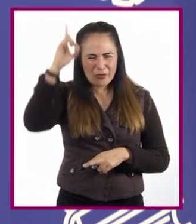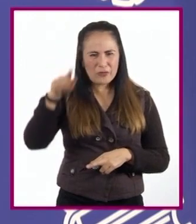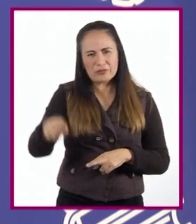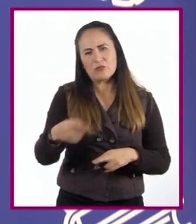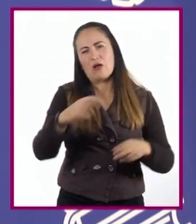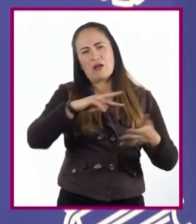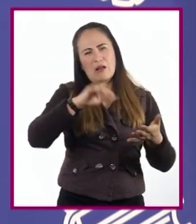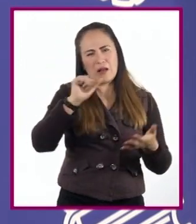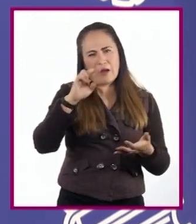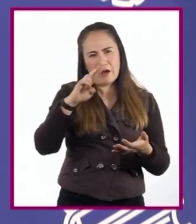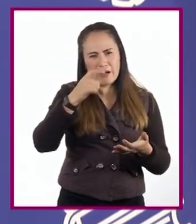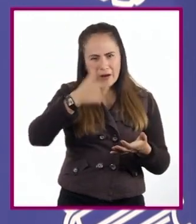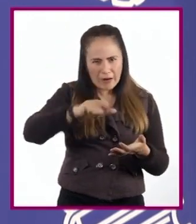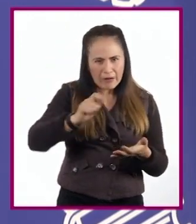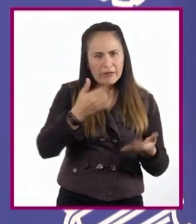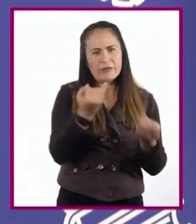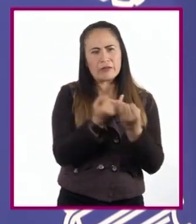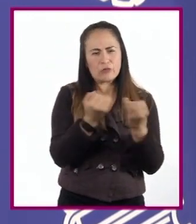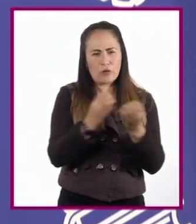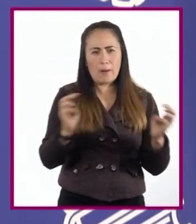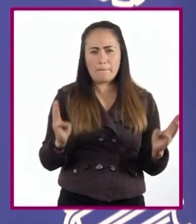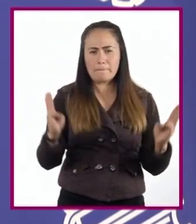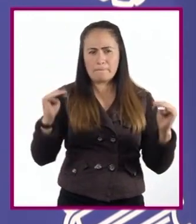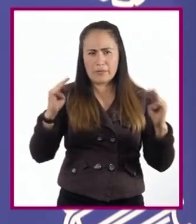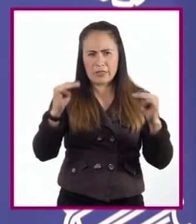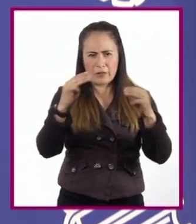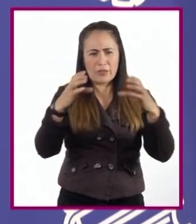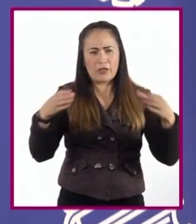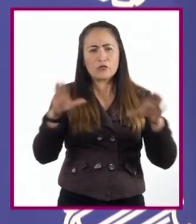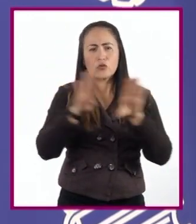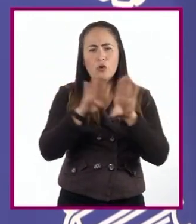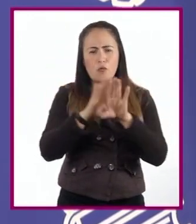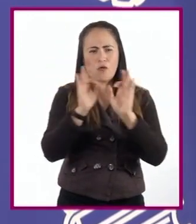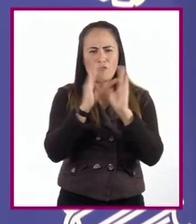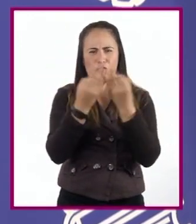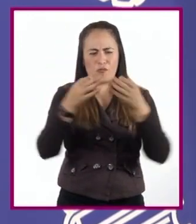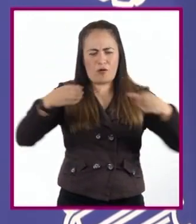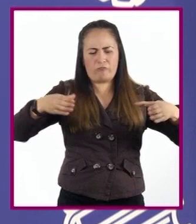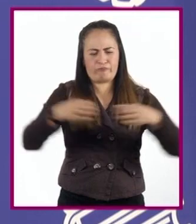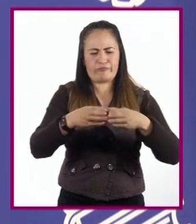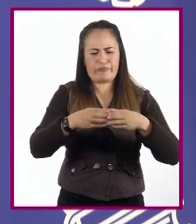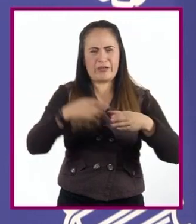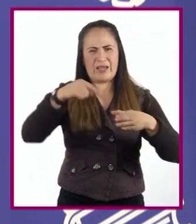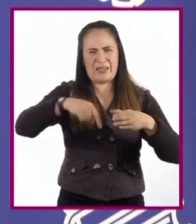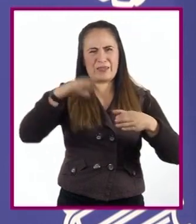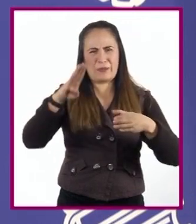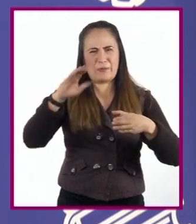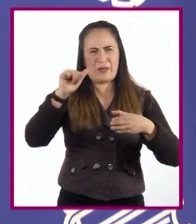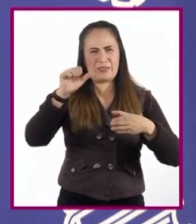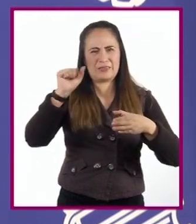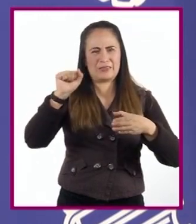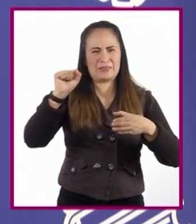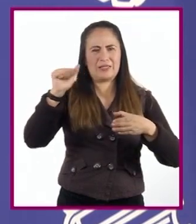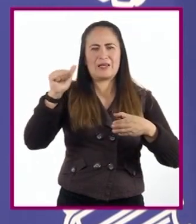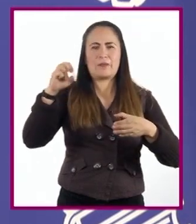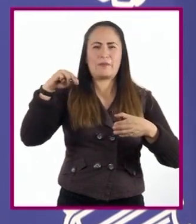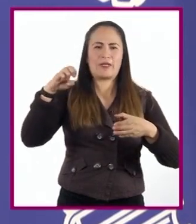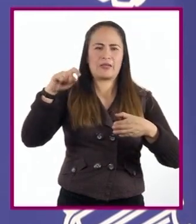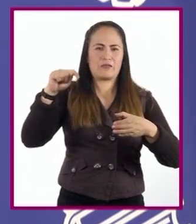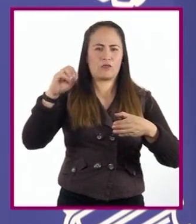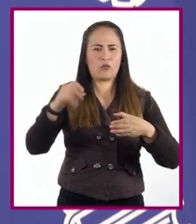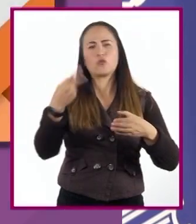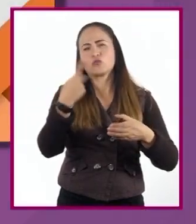arquitectura y su edificación en pirámides en forma circular, como el Gran Basamento, son emblemáticos de sus